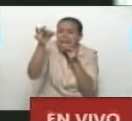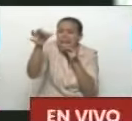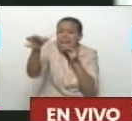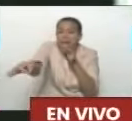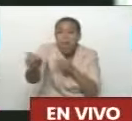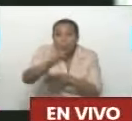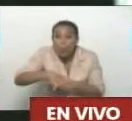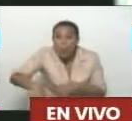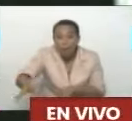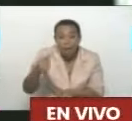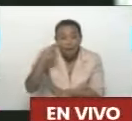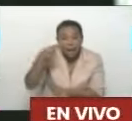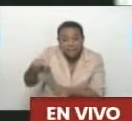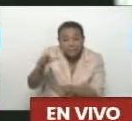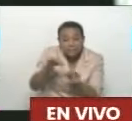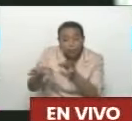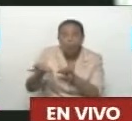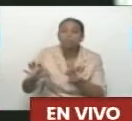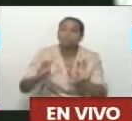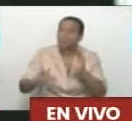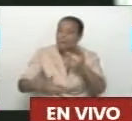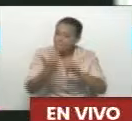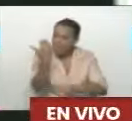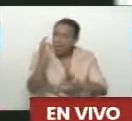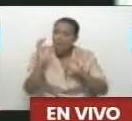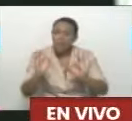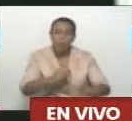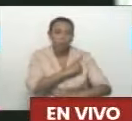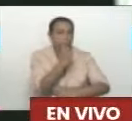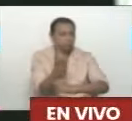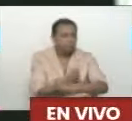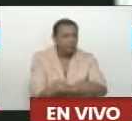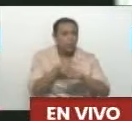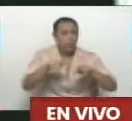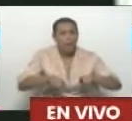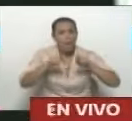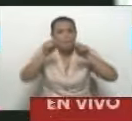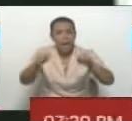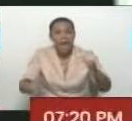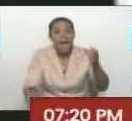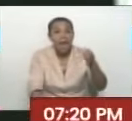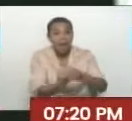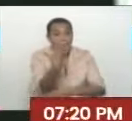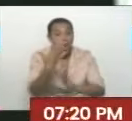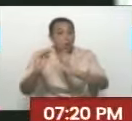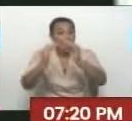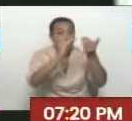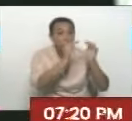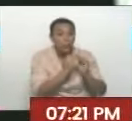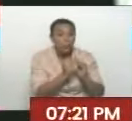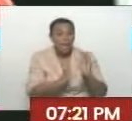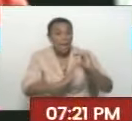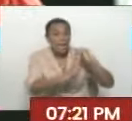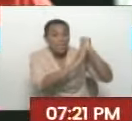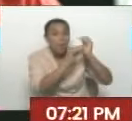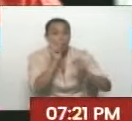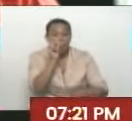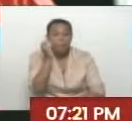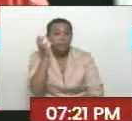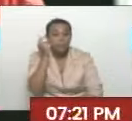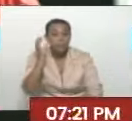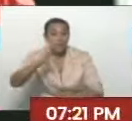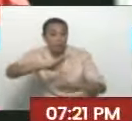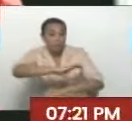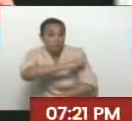tierra. Bueno, llegar ese método que tiene que tener poder popular, que debe implementar a nuestras comunidades, a nuestras lideresas, a nuestros